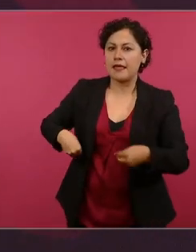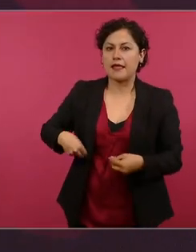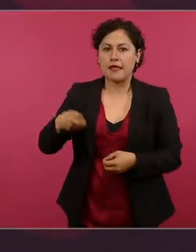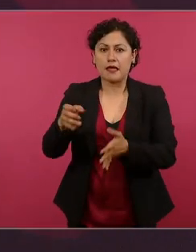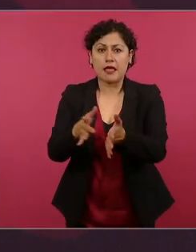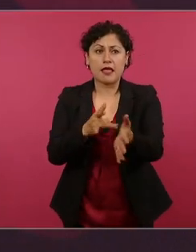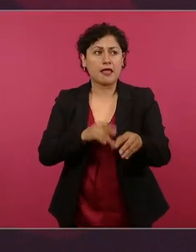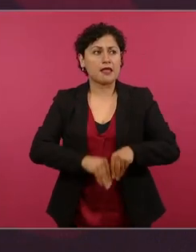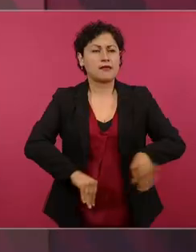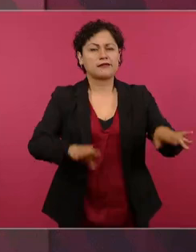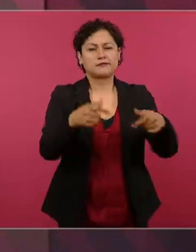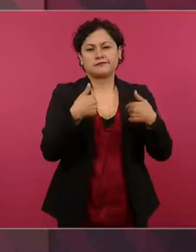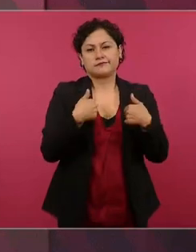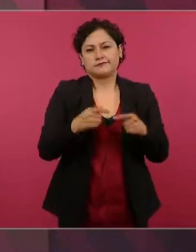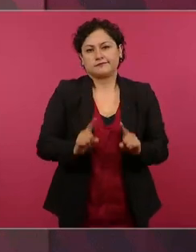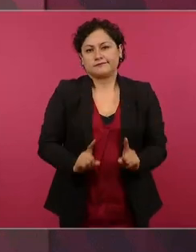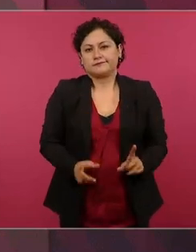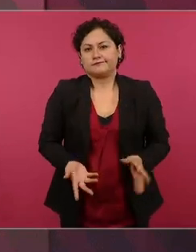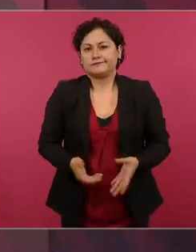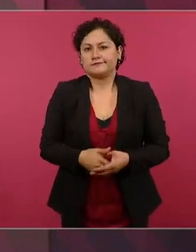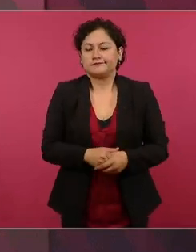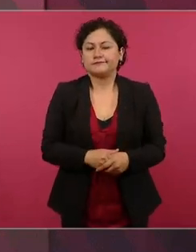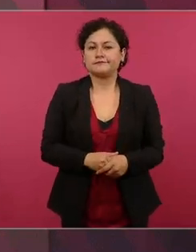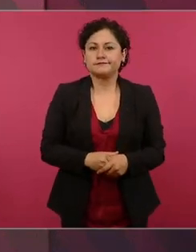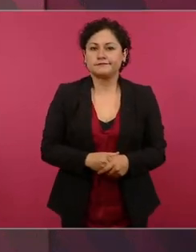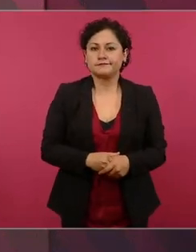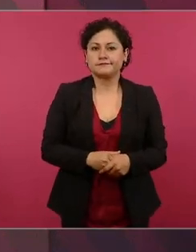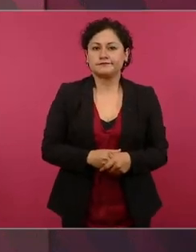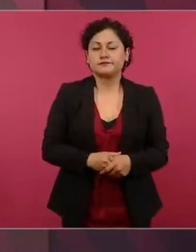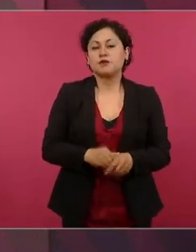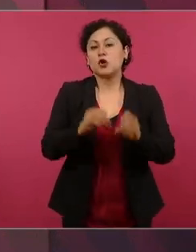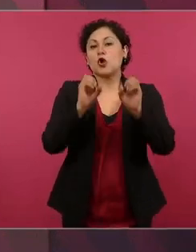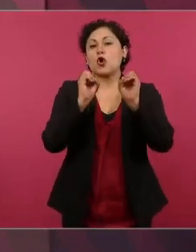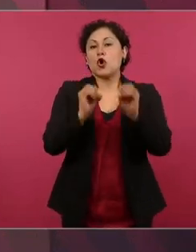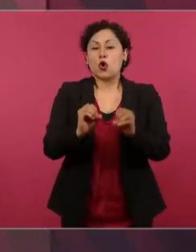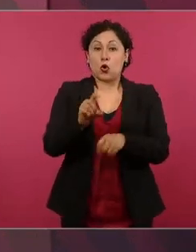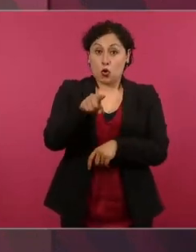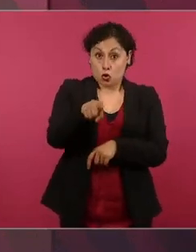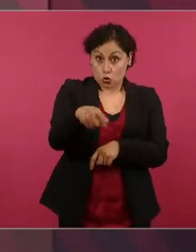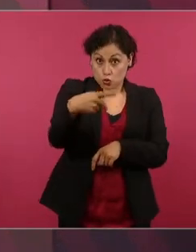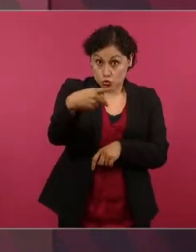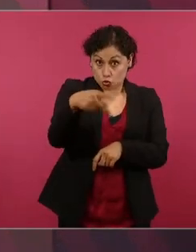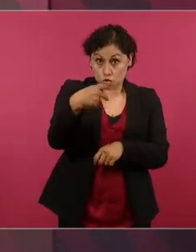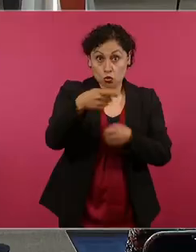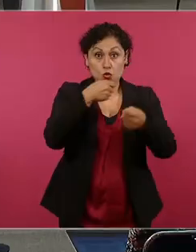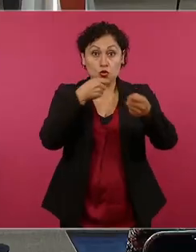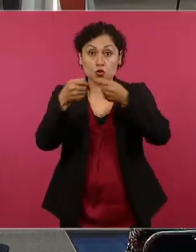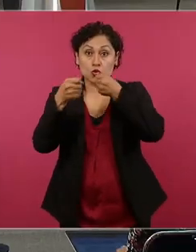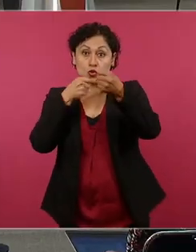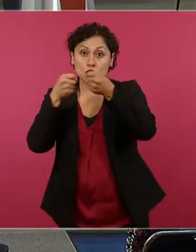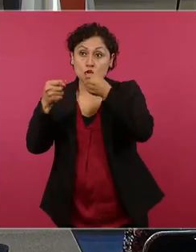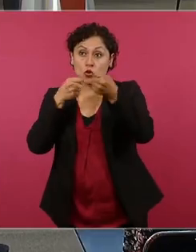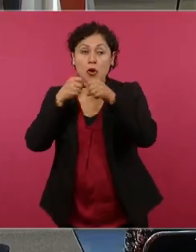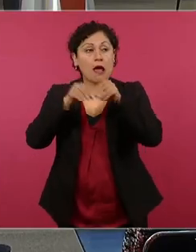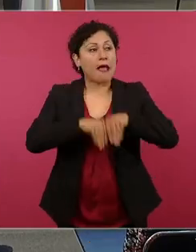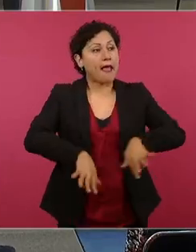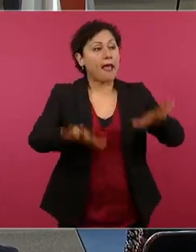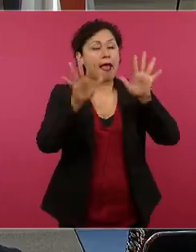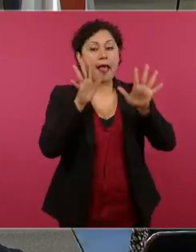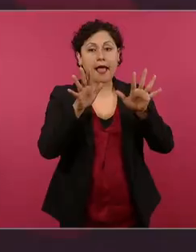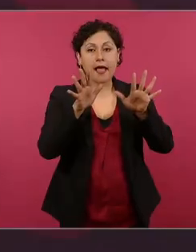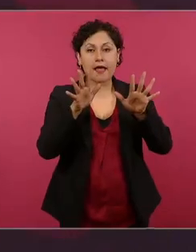acusa, o un reportaje de ustedes en donde sin pruebas